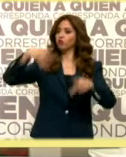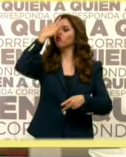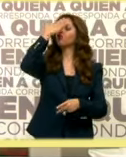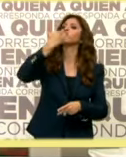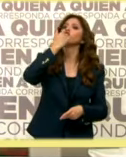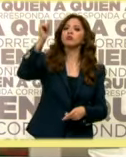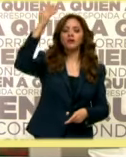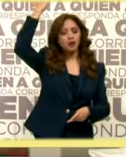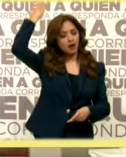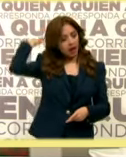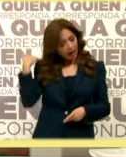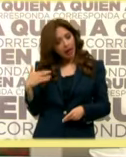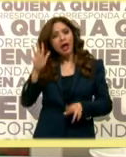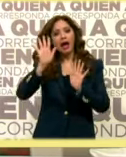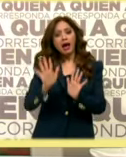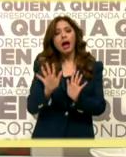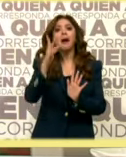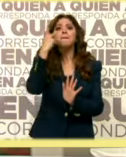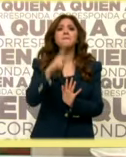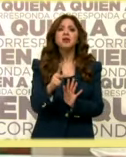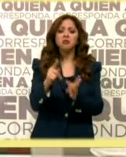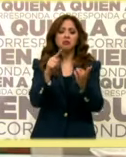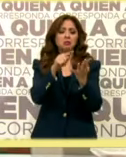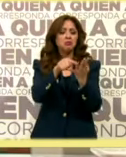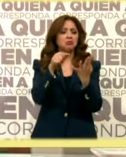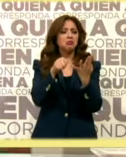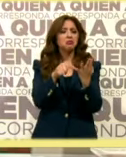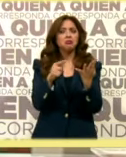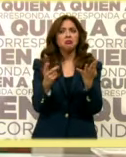balones. De los demás no encuentro otro, ¿verdad?